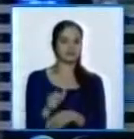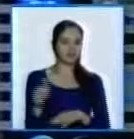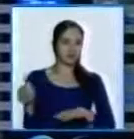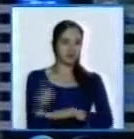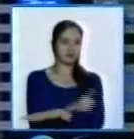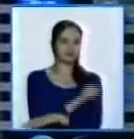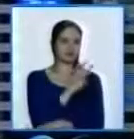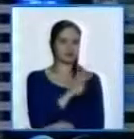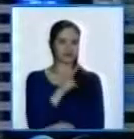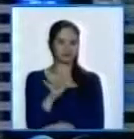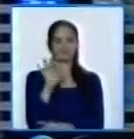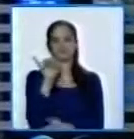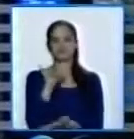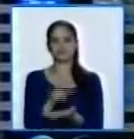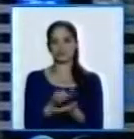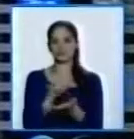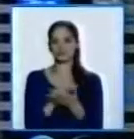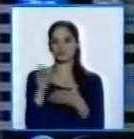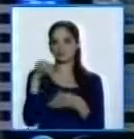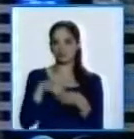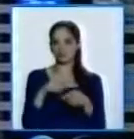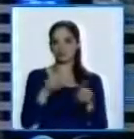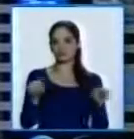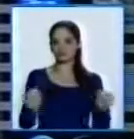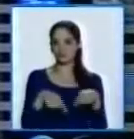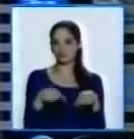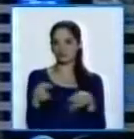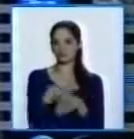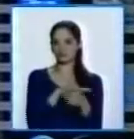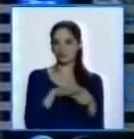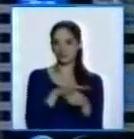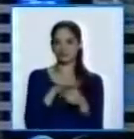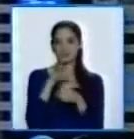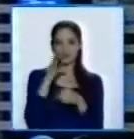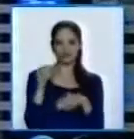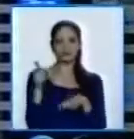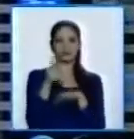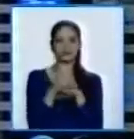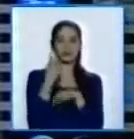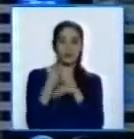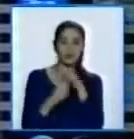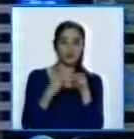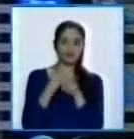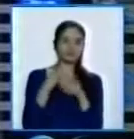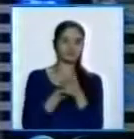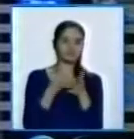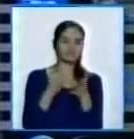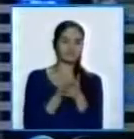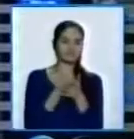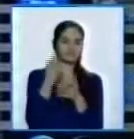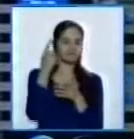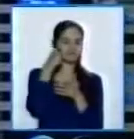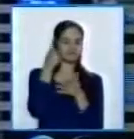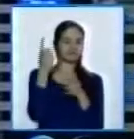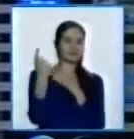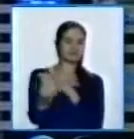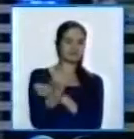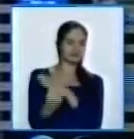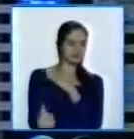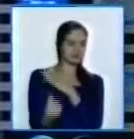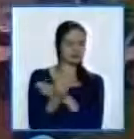la 44 fue el mismo negocio en donde ocurrió el crimen. El dueño del lugar intenta un año después sobrevivir a la